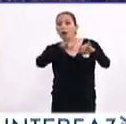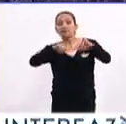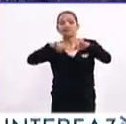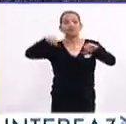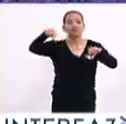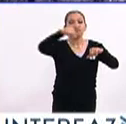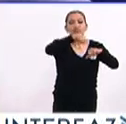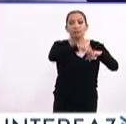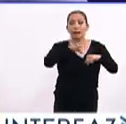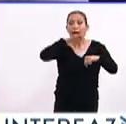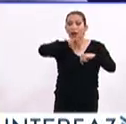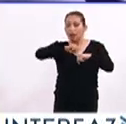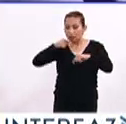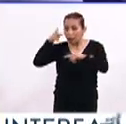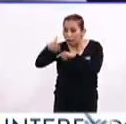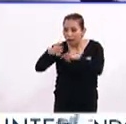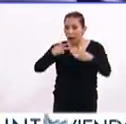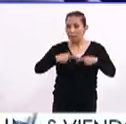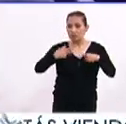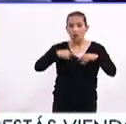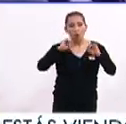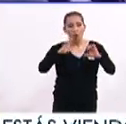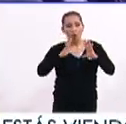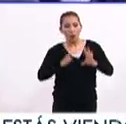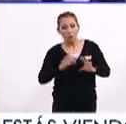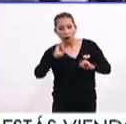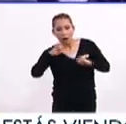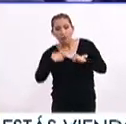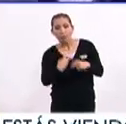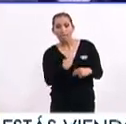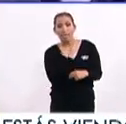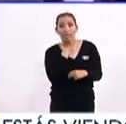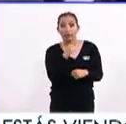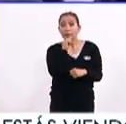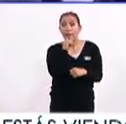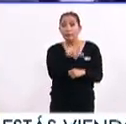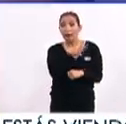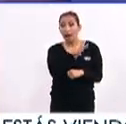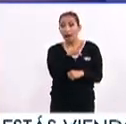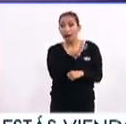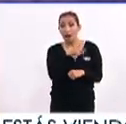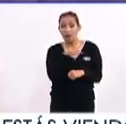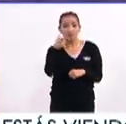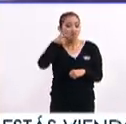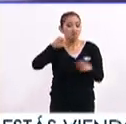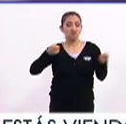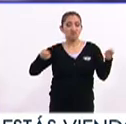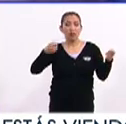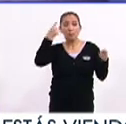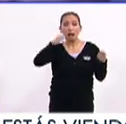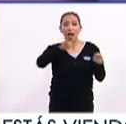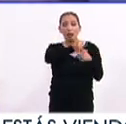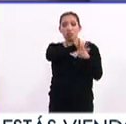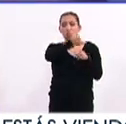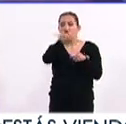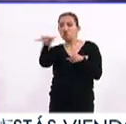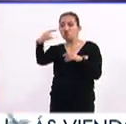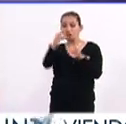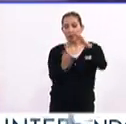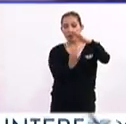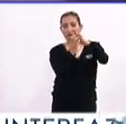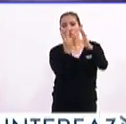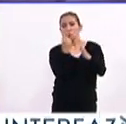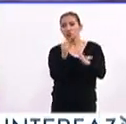y mediante fibras de calor detectar si hay personas o cuerpos atrapados. Además, cuenta con un controlador de vuelo para que el dron gire, una batería